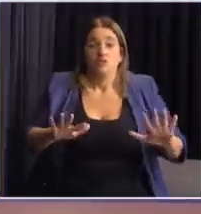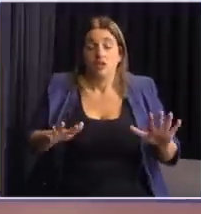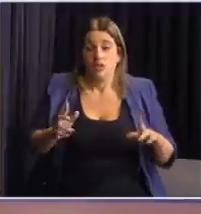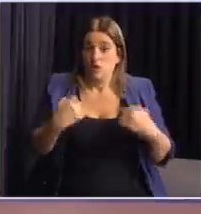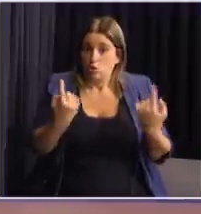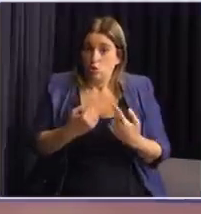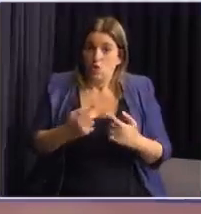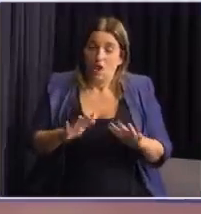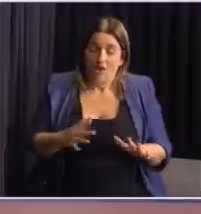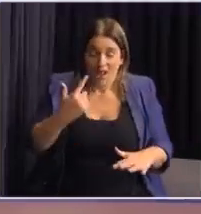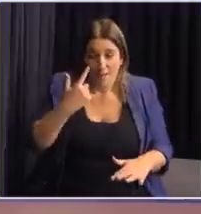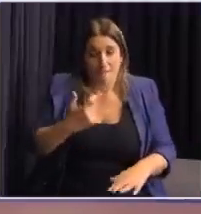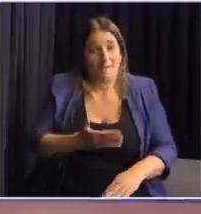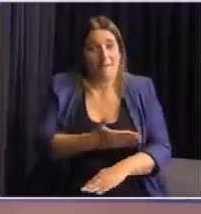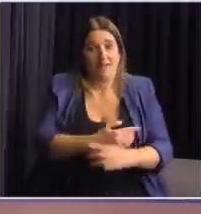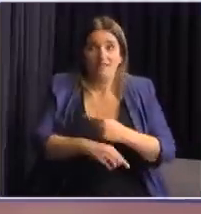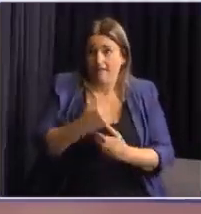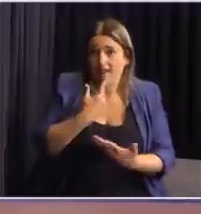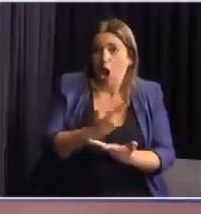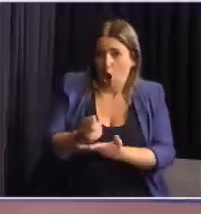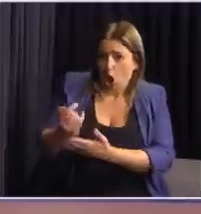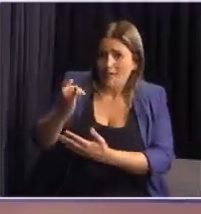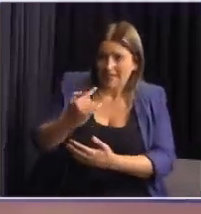estamos previendo la compra de más vacunas.